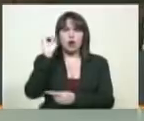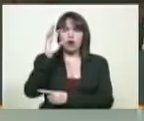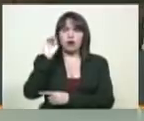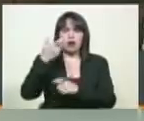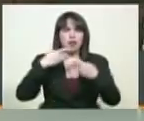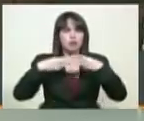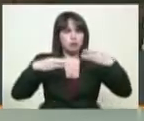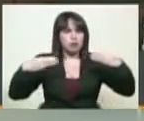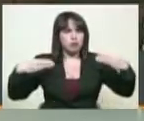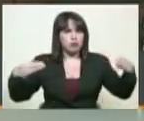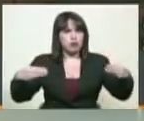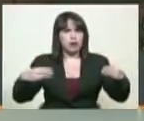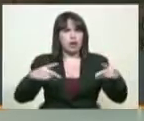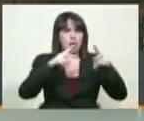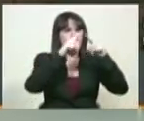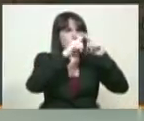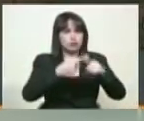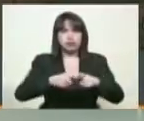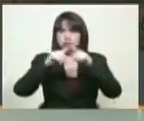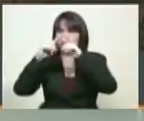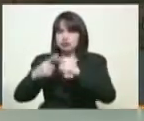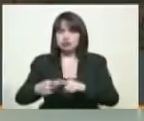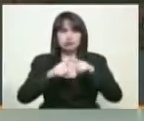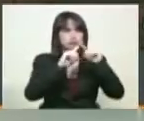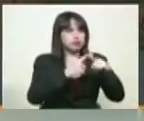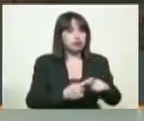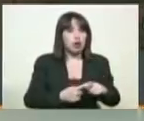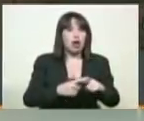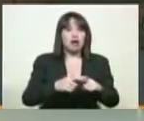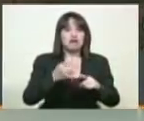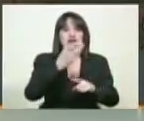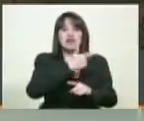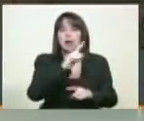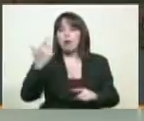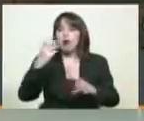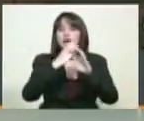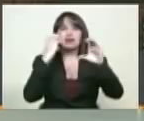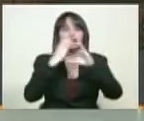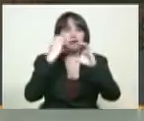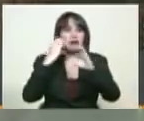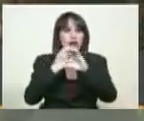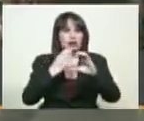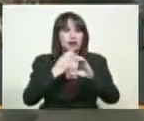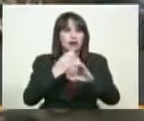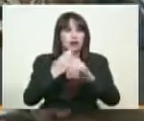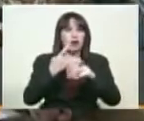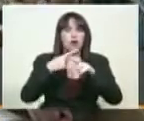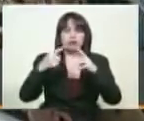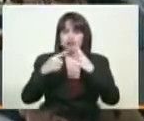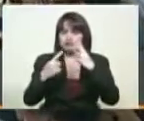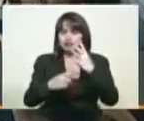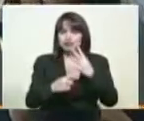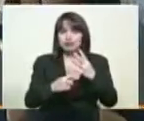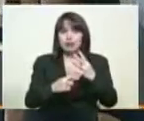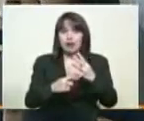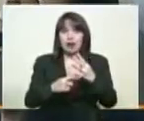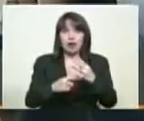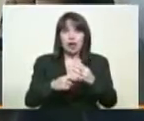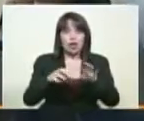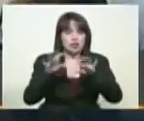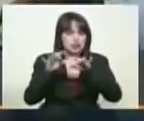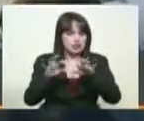del censo nacional del transporte ya la jornada del punto de vista digital